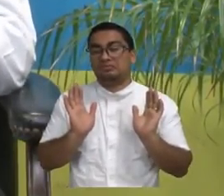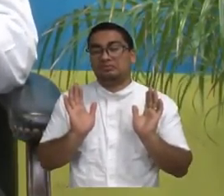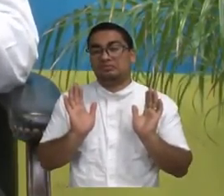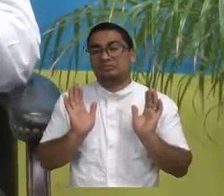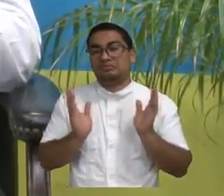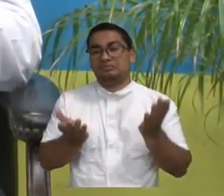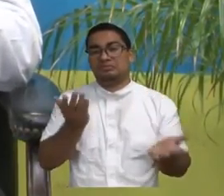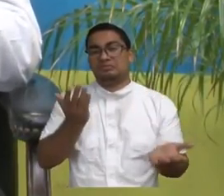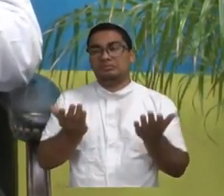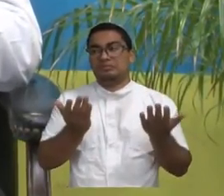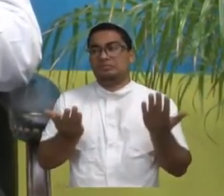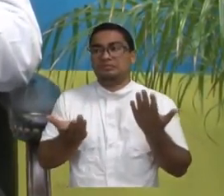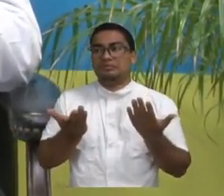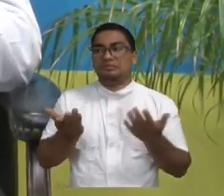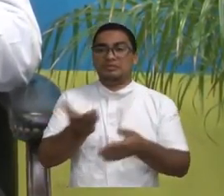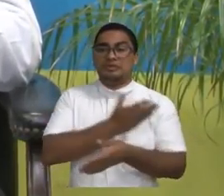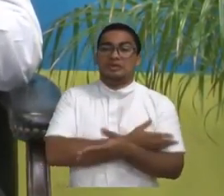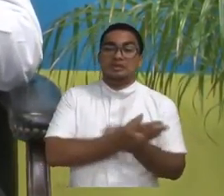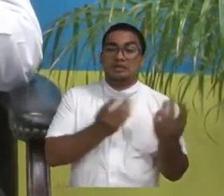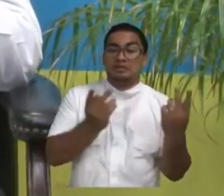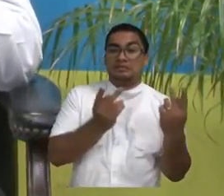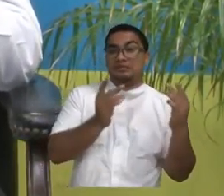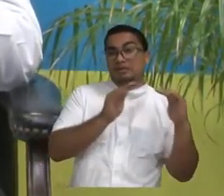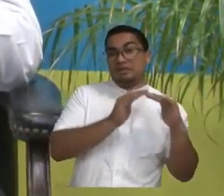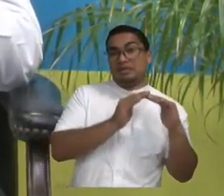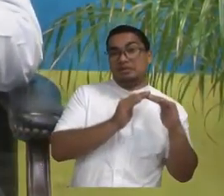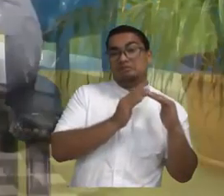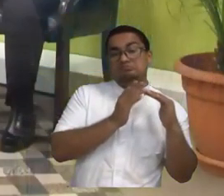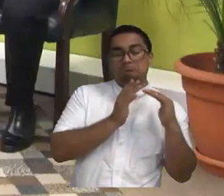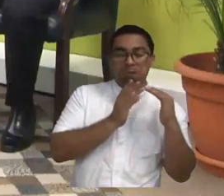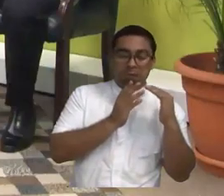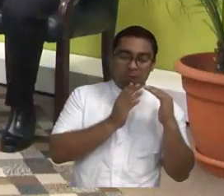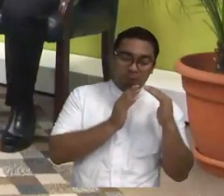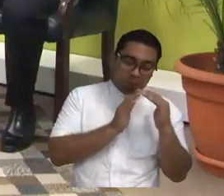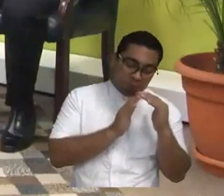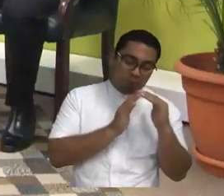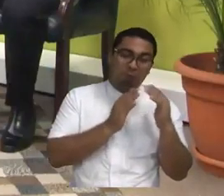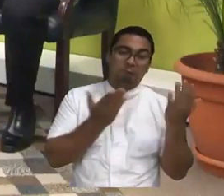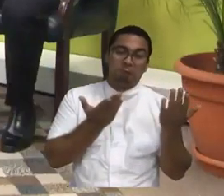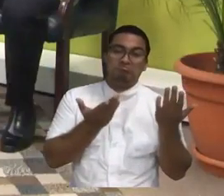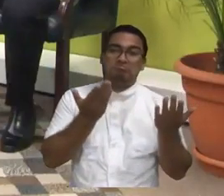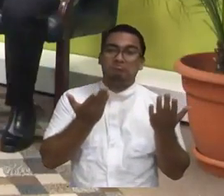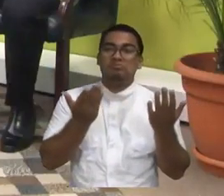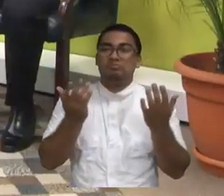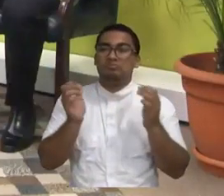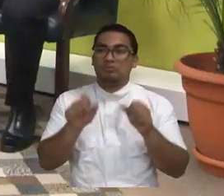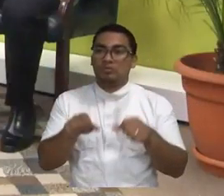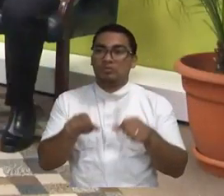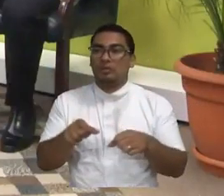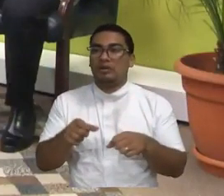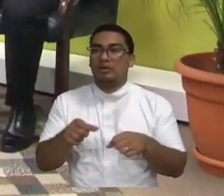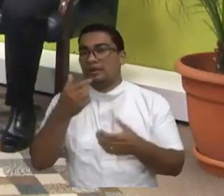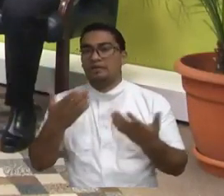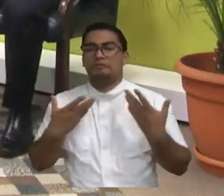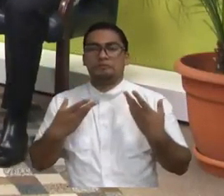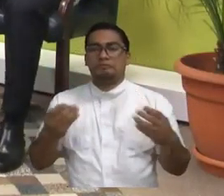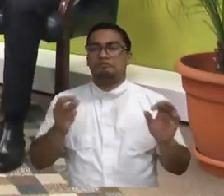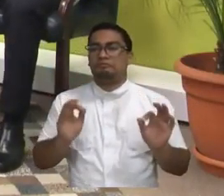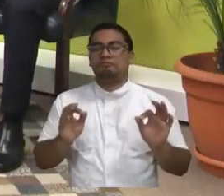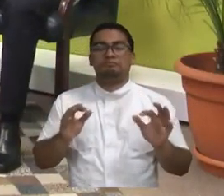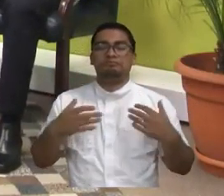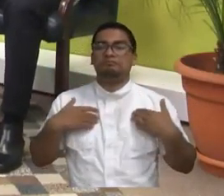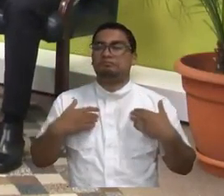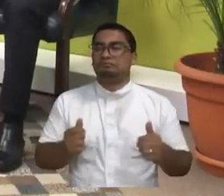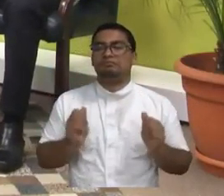por las situaciones donde estaba viviendo el paciente, que se infectó y que fácilmente puede ser curable. Eso es importante lo que usted acaba de decir. O